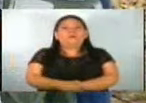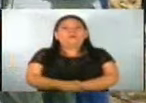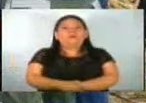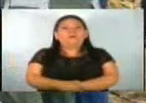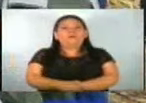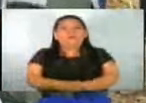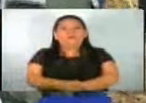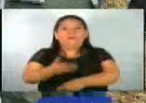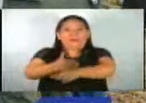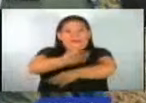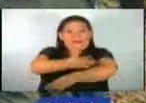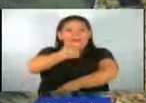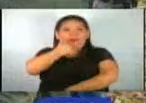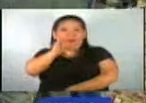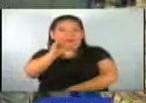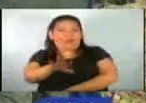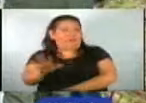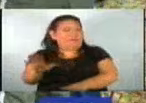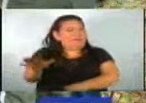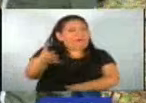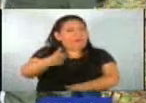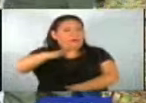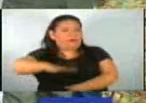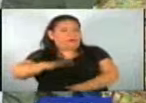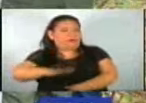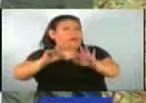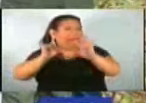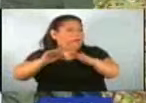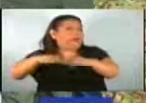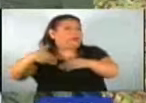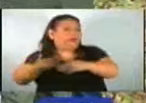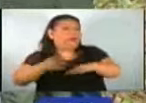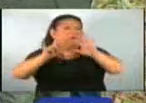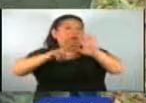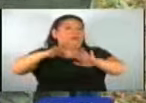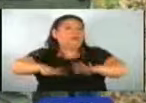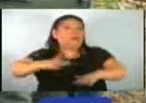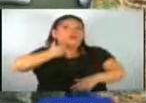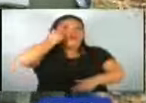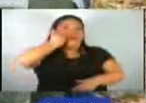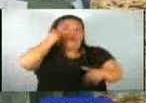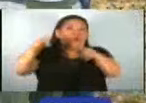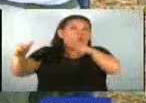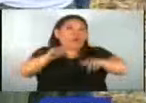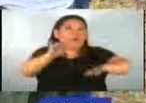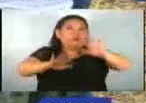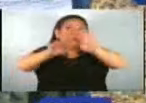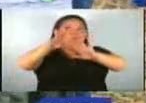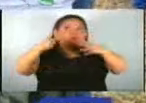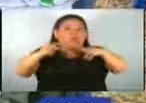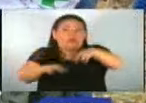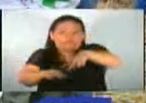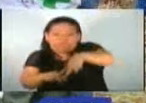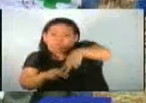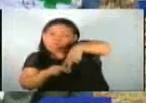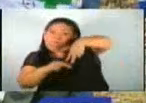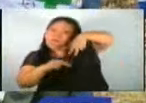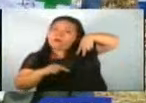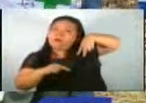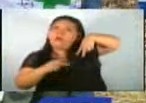Como les informaba, al filo de las 6 de la tarde o pasada las 6 de la tarde, este joven de 17 años pues logró ser liberado de esta máquina y